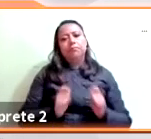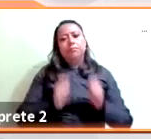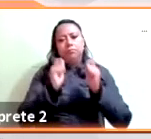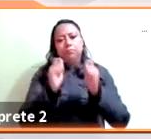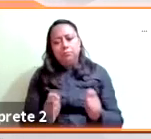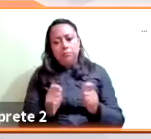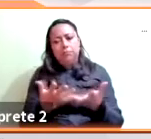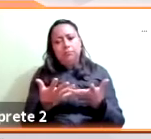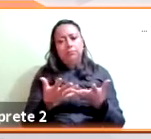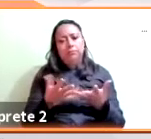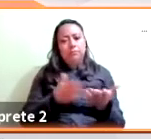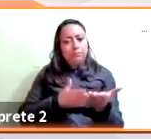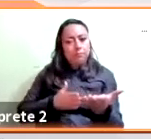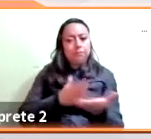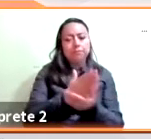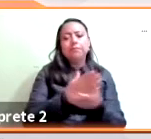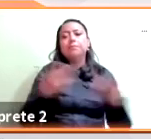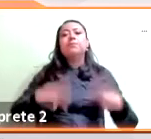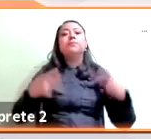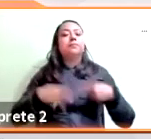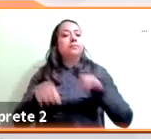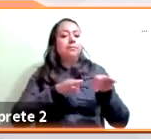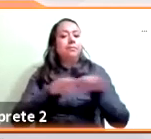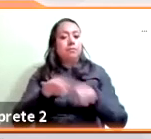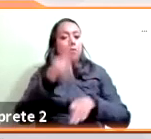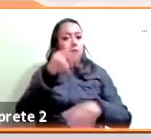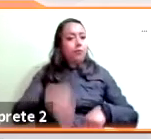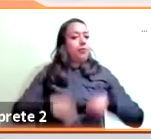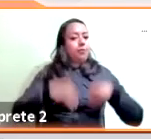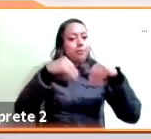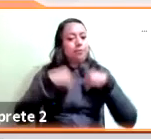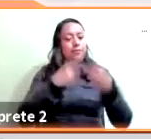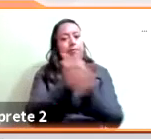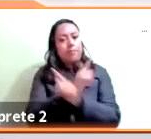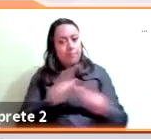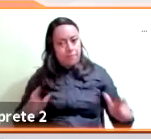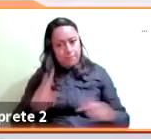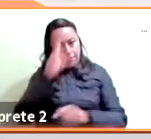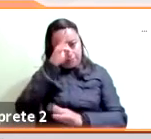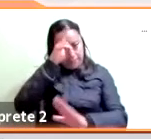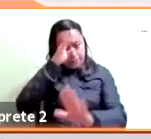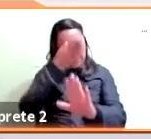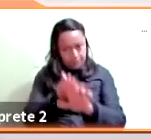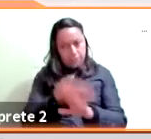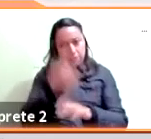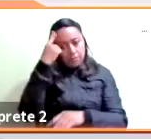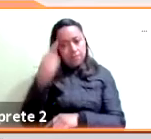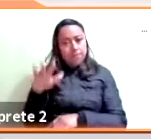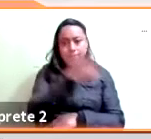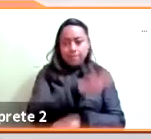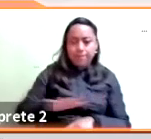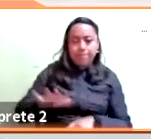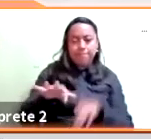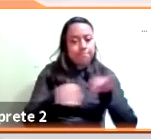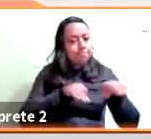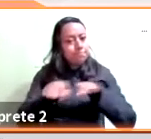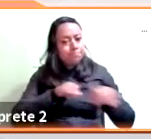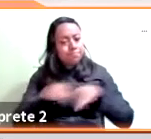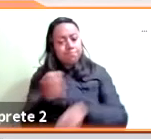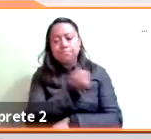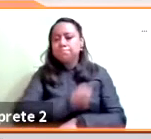personas trabajadoras a una vida libre de violencia, otorgando un ambiente laboral sano, donde se garantice